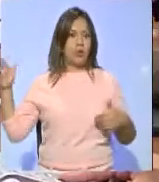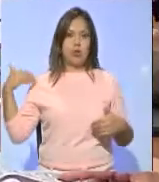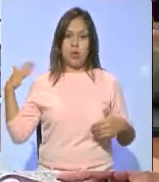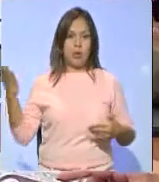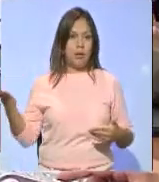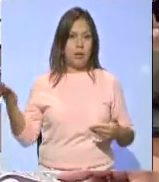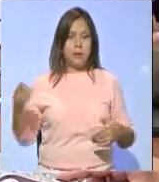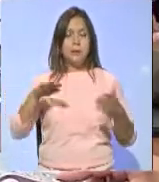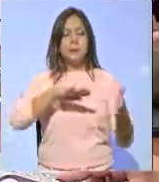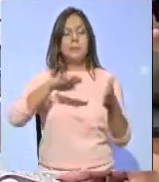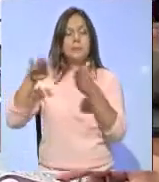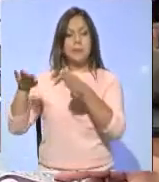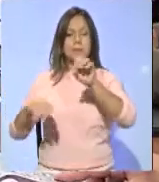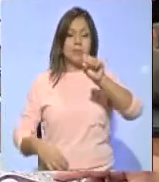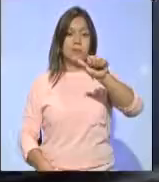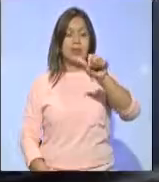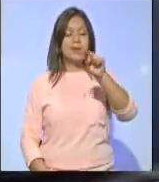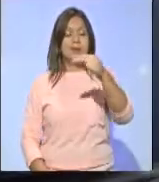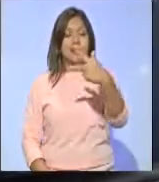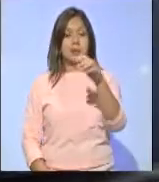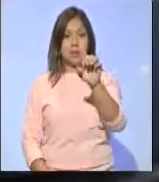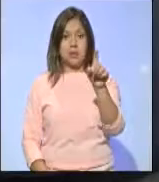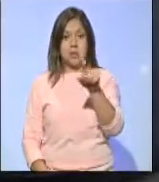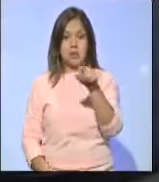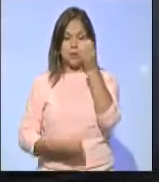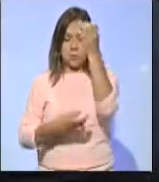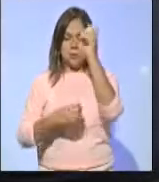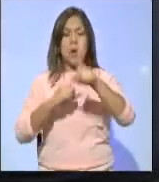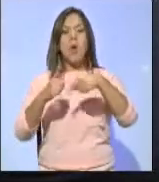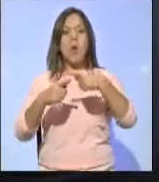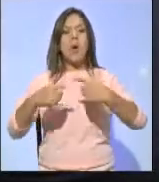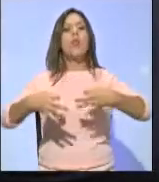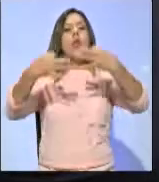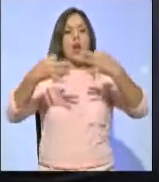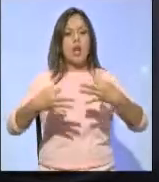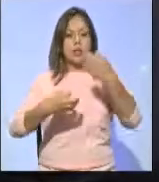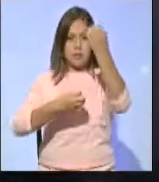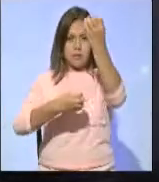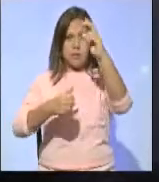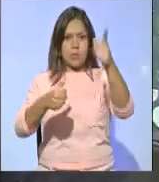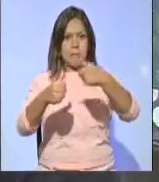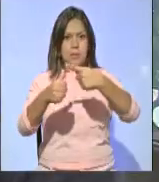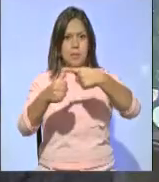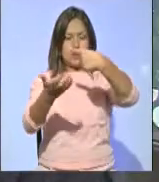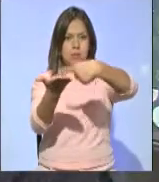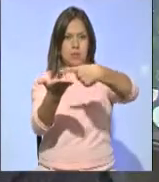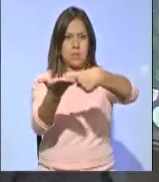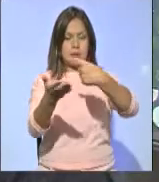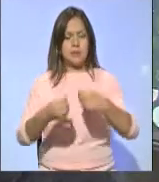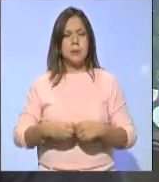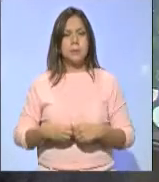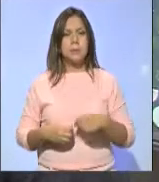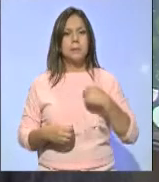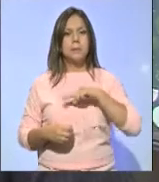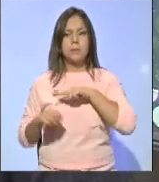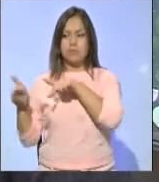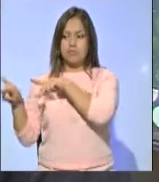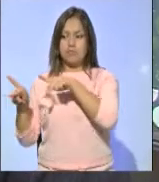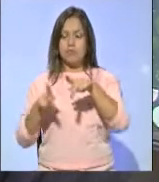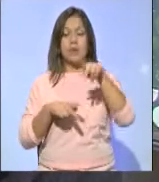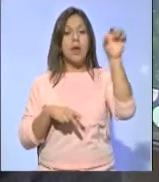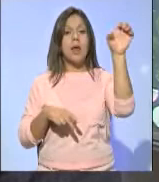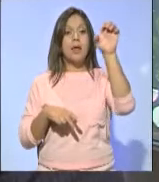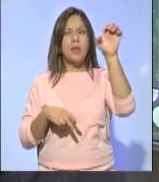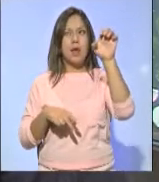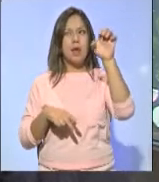el asambleísta Montgomery Sánchez, informó para cuándo estaría listo el informe para su primer debate. Hemos programado para el mes de enero, fines